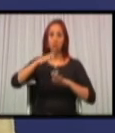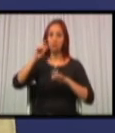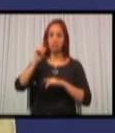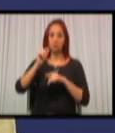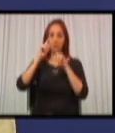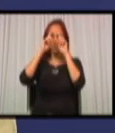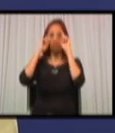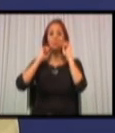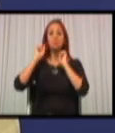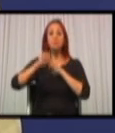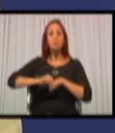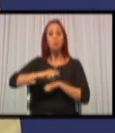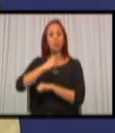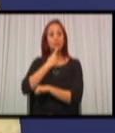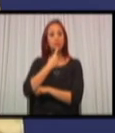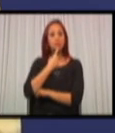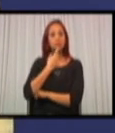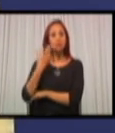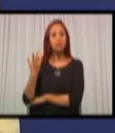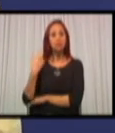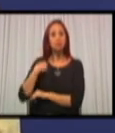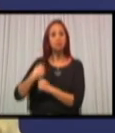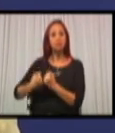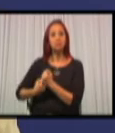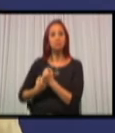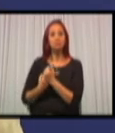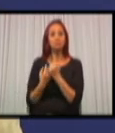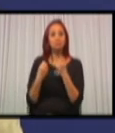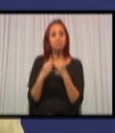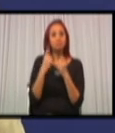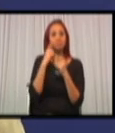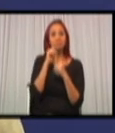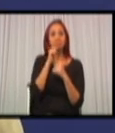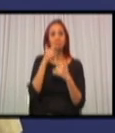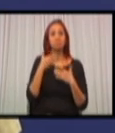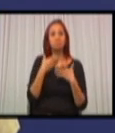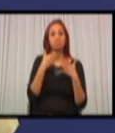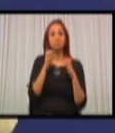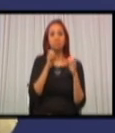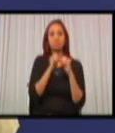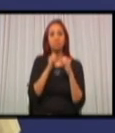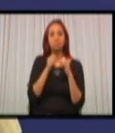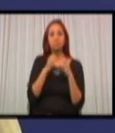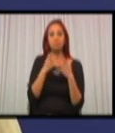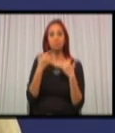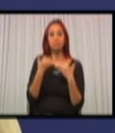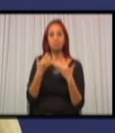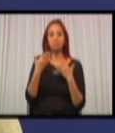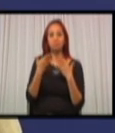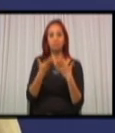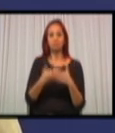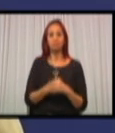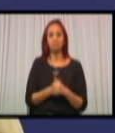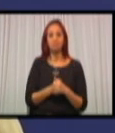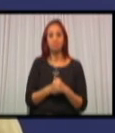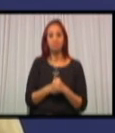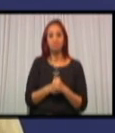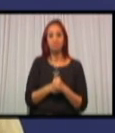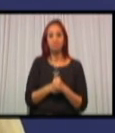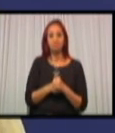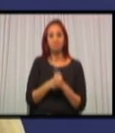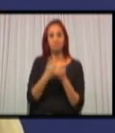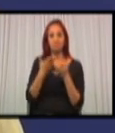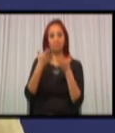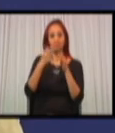pero sí le puedo decir que le vamos a estirar más, porque no se lo vamos a dar a las empresitas que le están dando ahora. Se lo vamos a dar a las